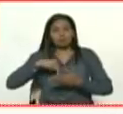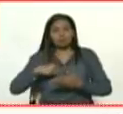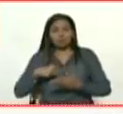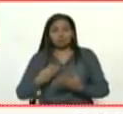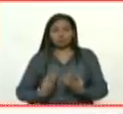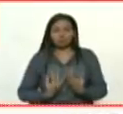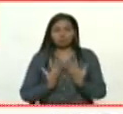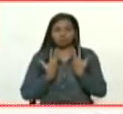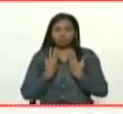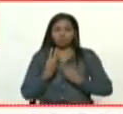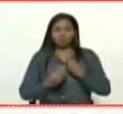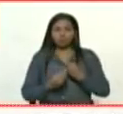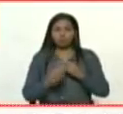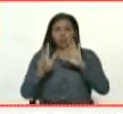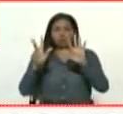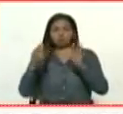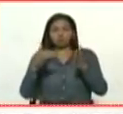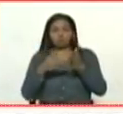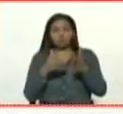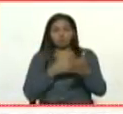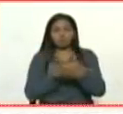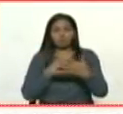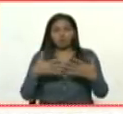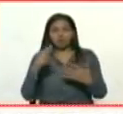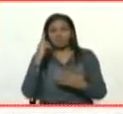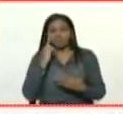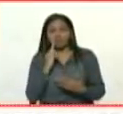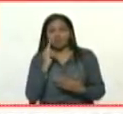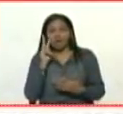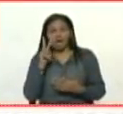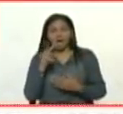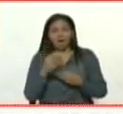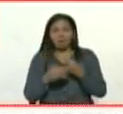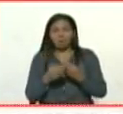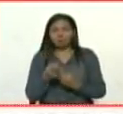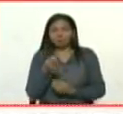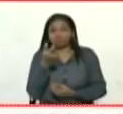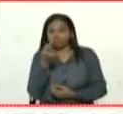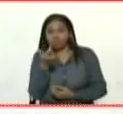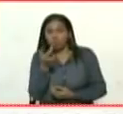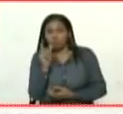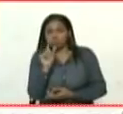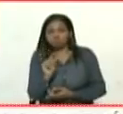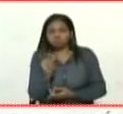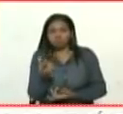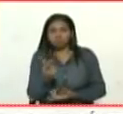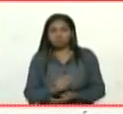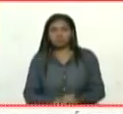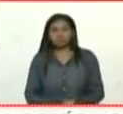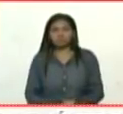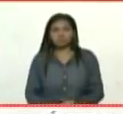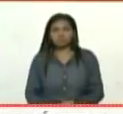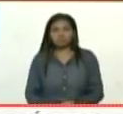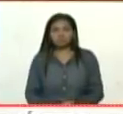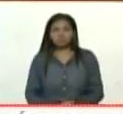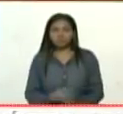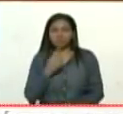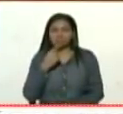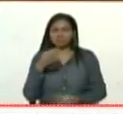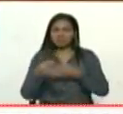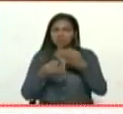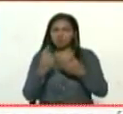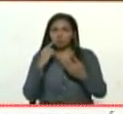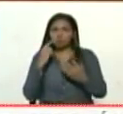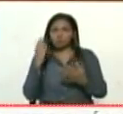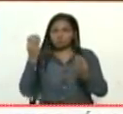estímulo, 8 mil millones de bolívares. Es poco, pequeño en relación, ¿verdad? ¿Qué dice el superintendente?